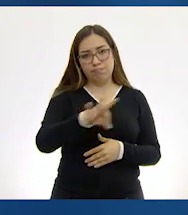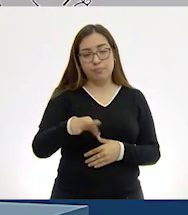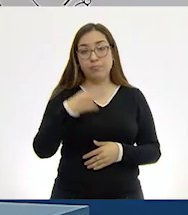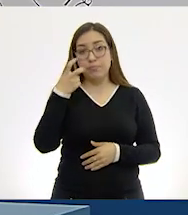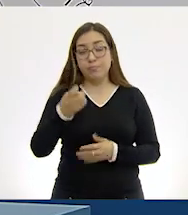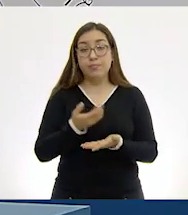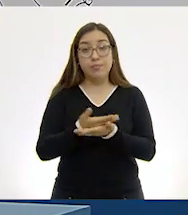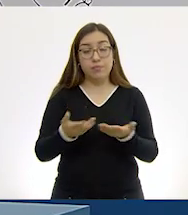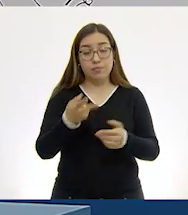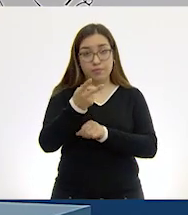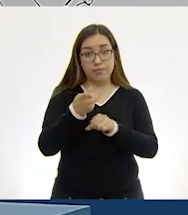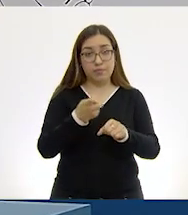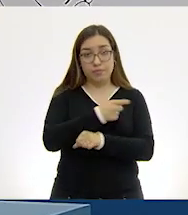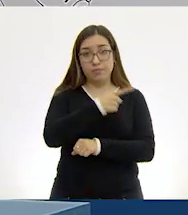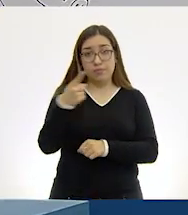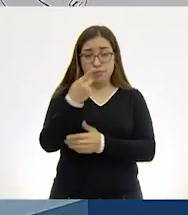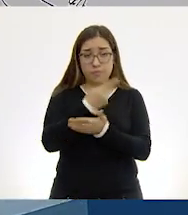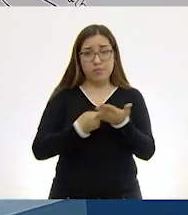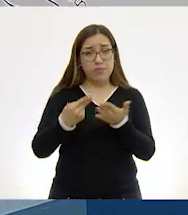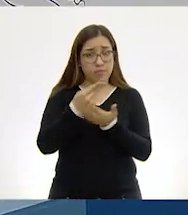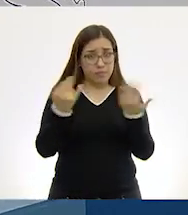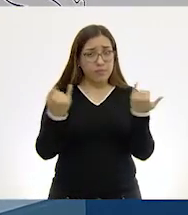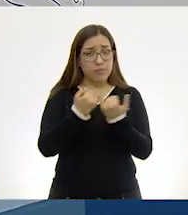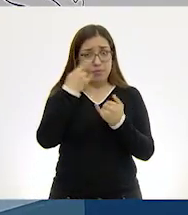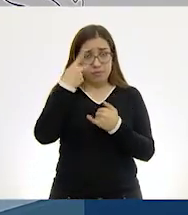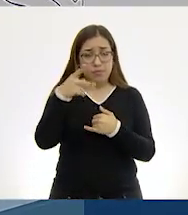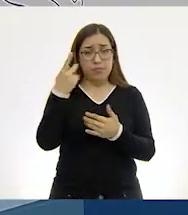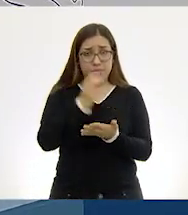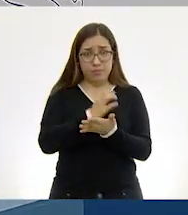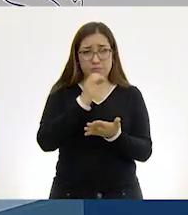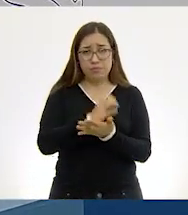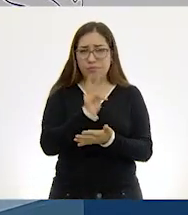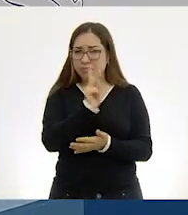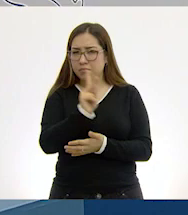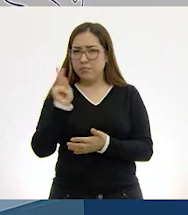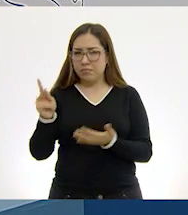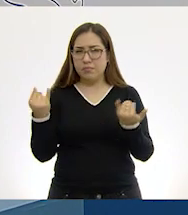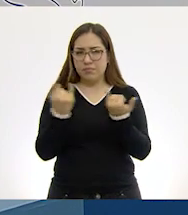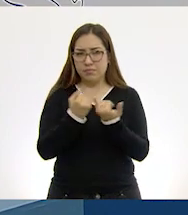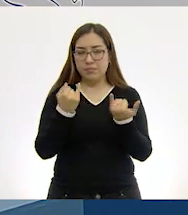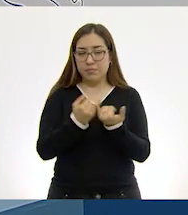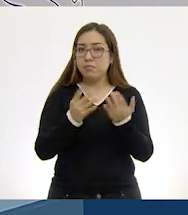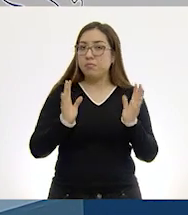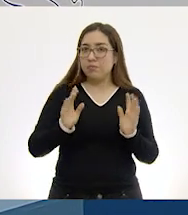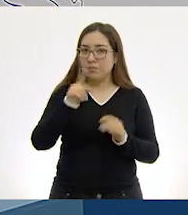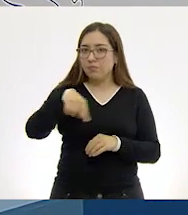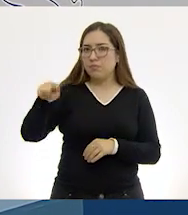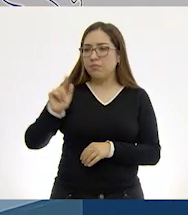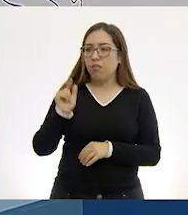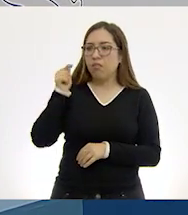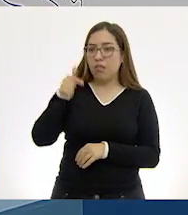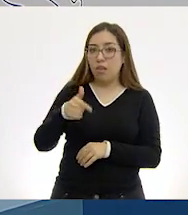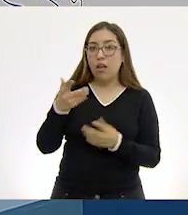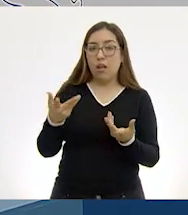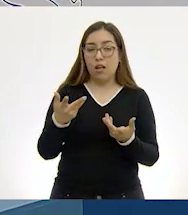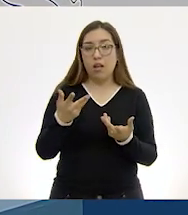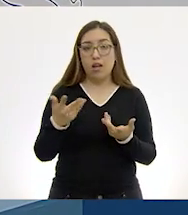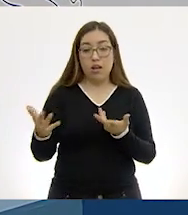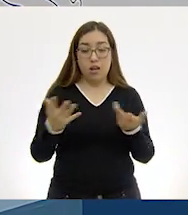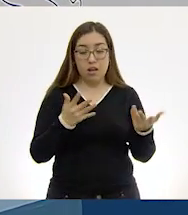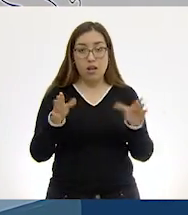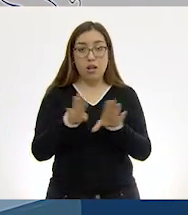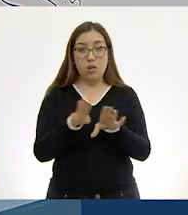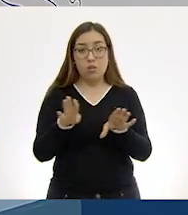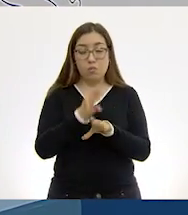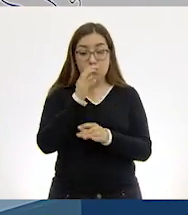ahora los voy a invitar a que ustedes dibujen también en su cuaderno una situación similar y ya que se dieron cuenta que la producción de desechos es